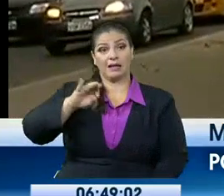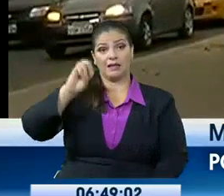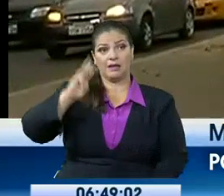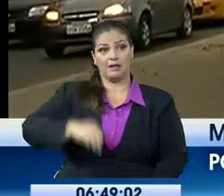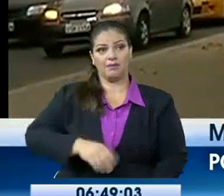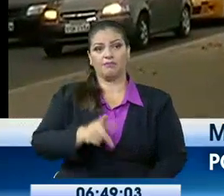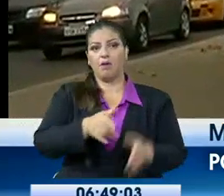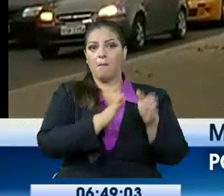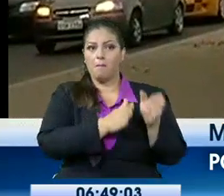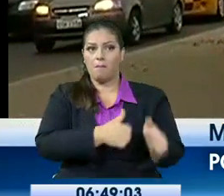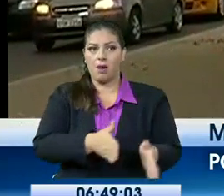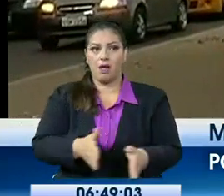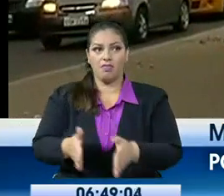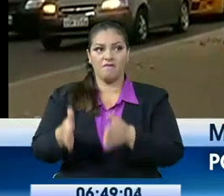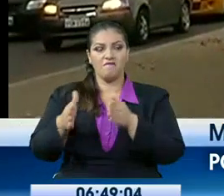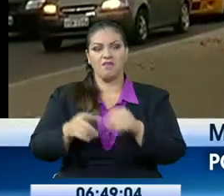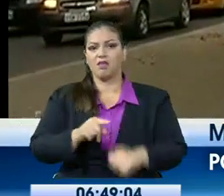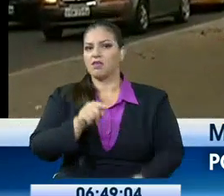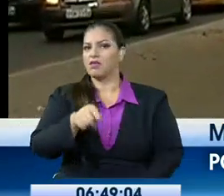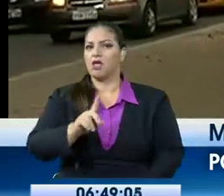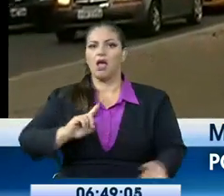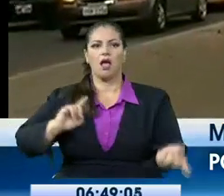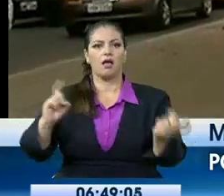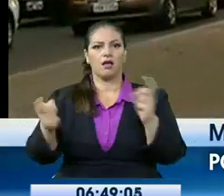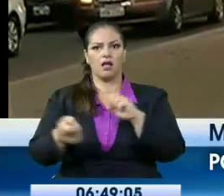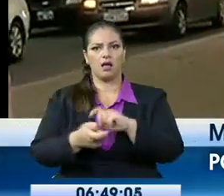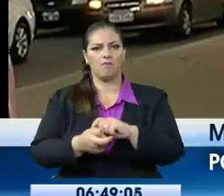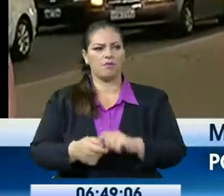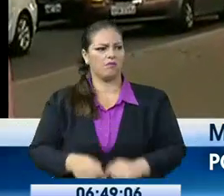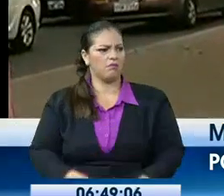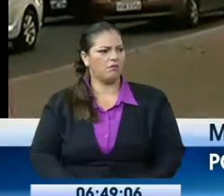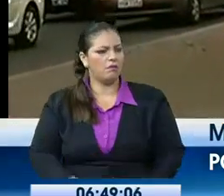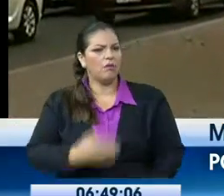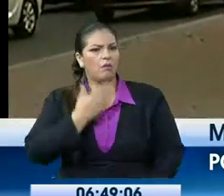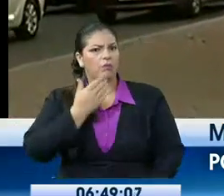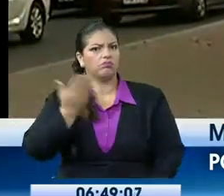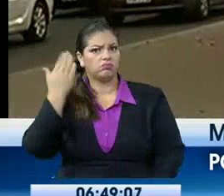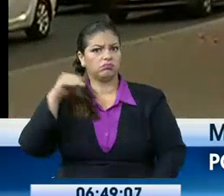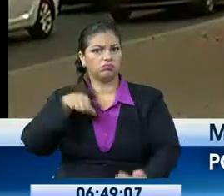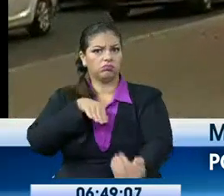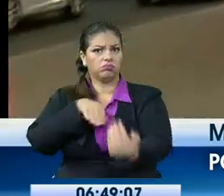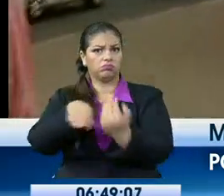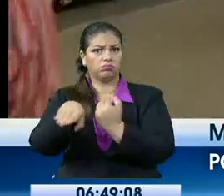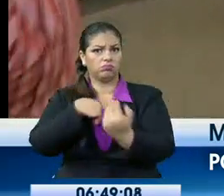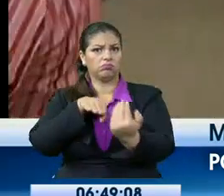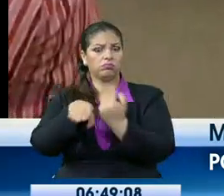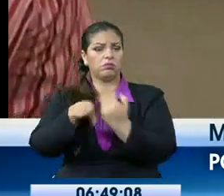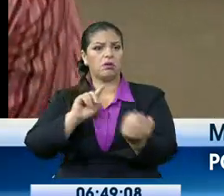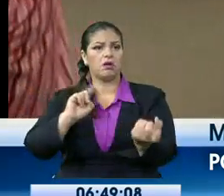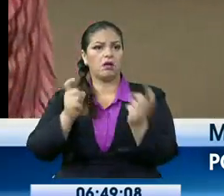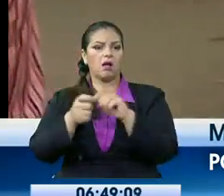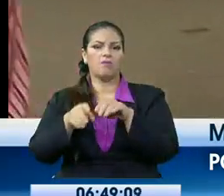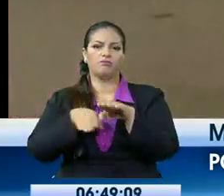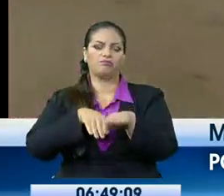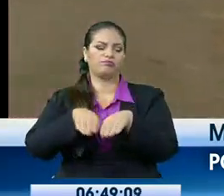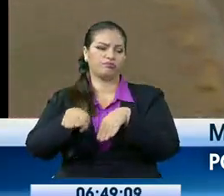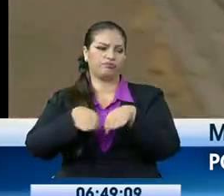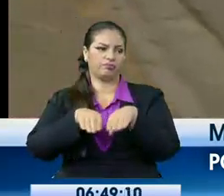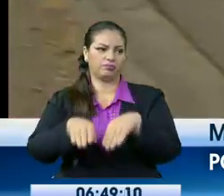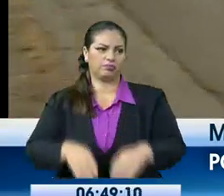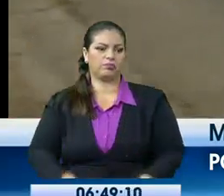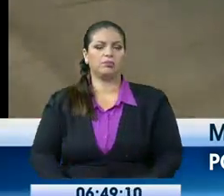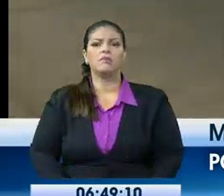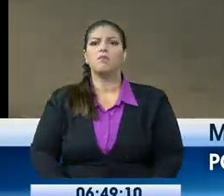hacer, nos hicieron una vía unidireccional. Entonces ahora el problema que tenemos salida, pero no